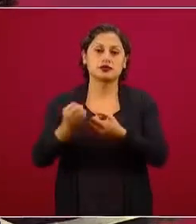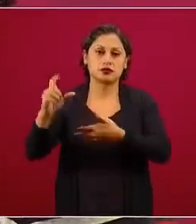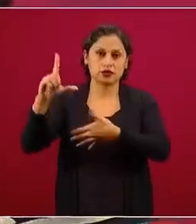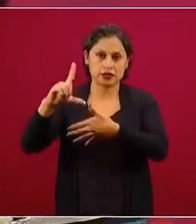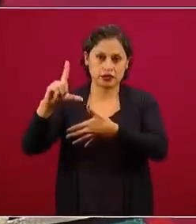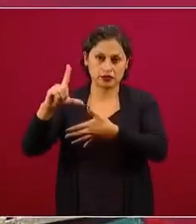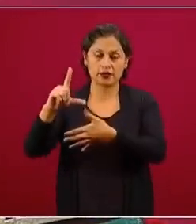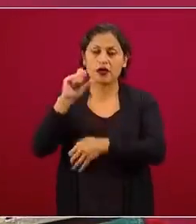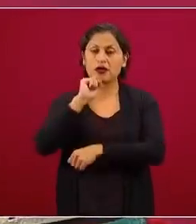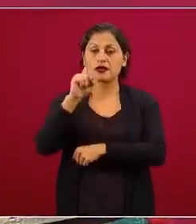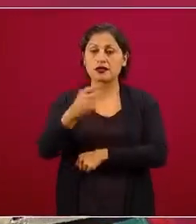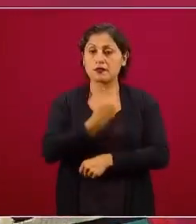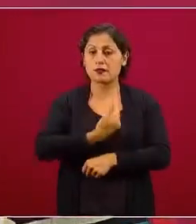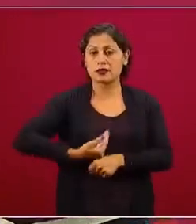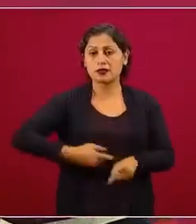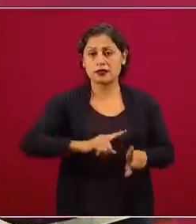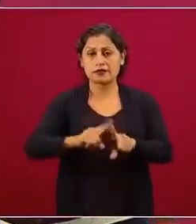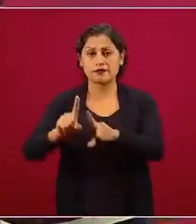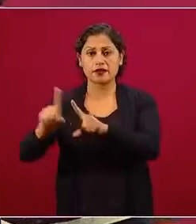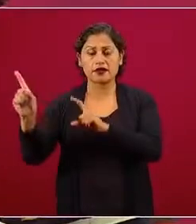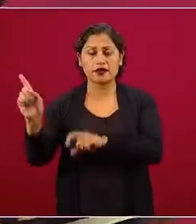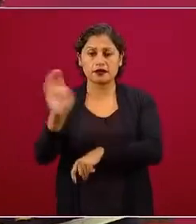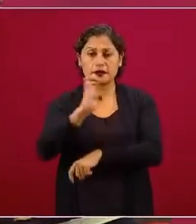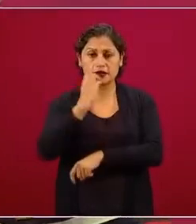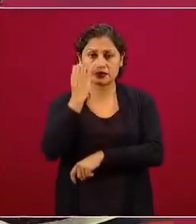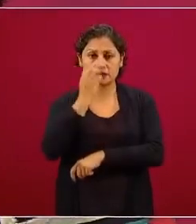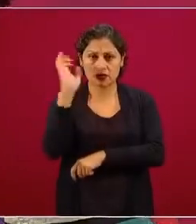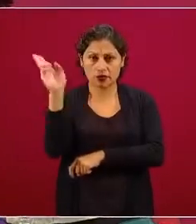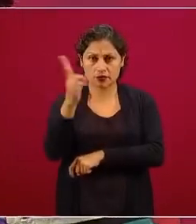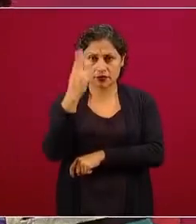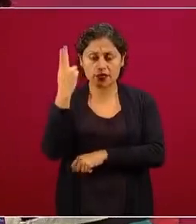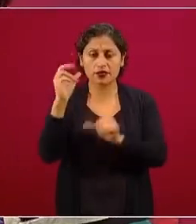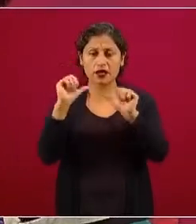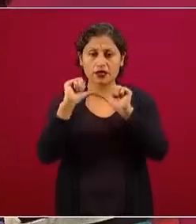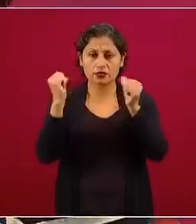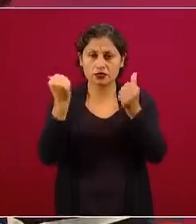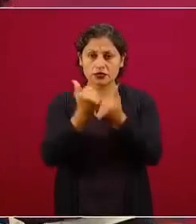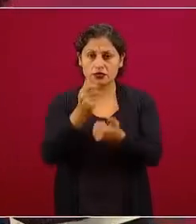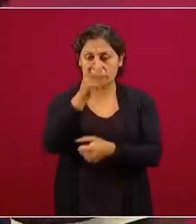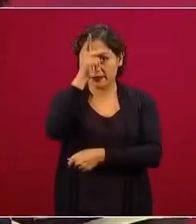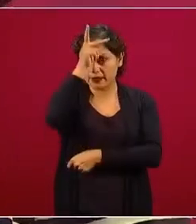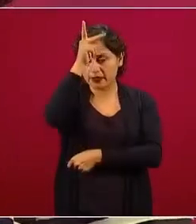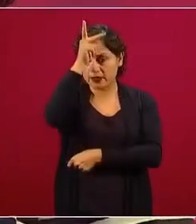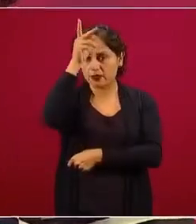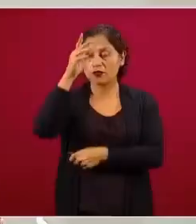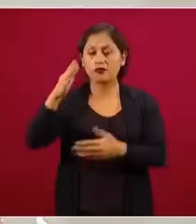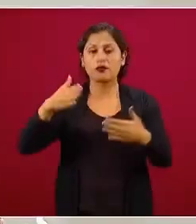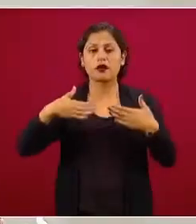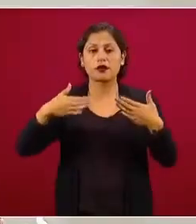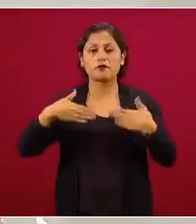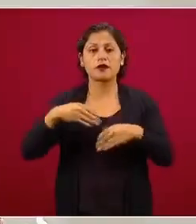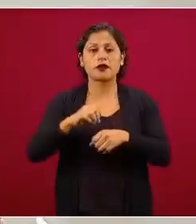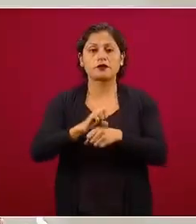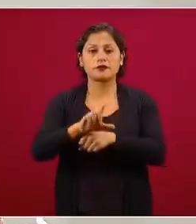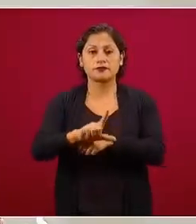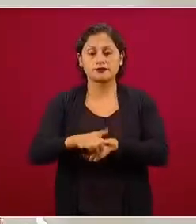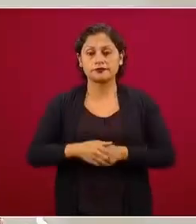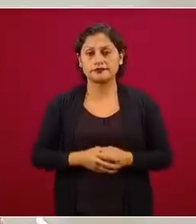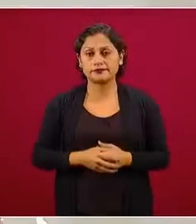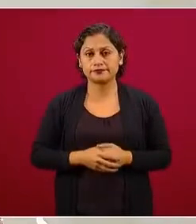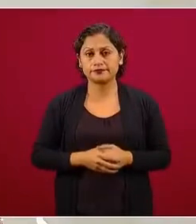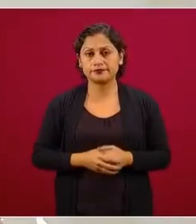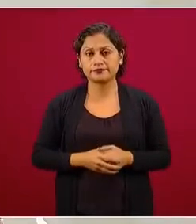los presidentes de los colegios y asociaciones de Perú, Panamá y El Salvador. Así,